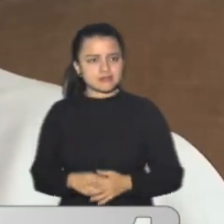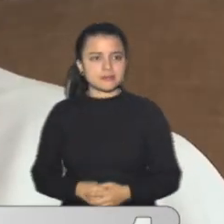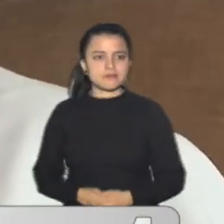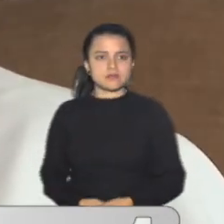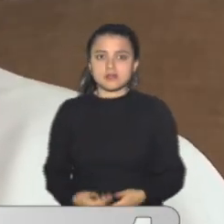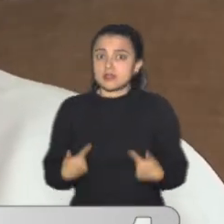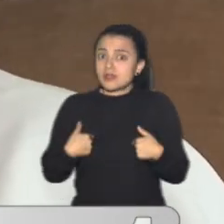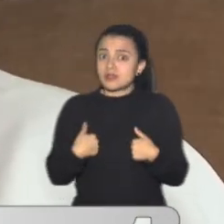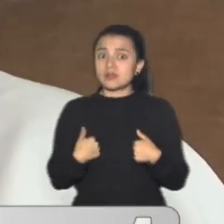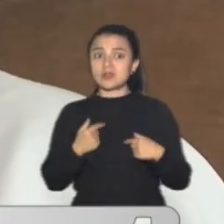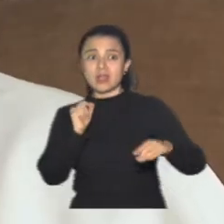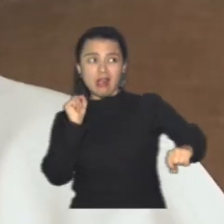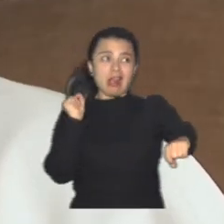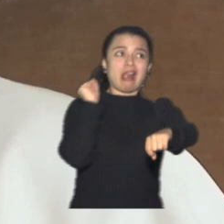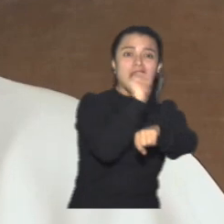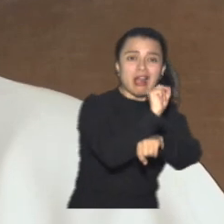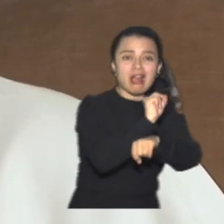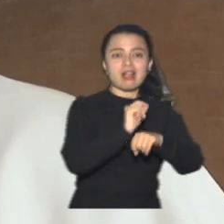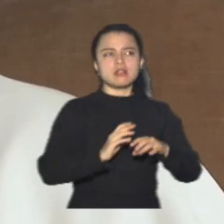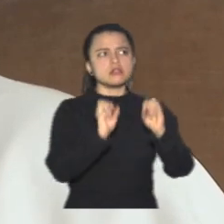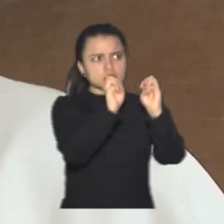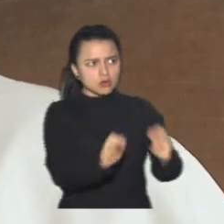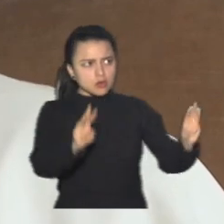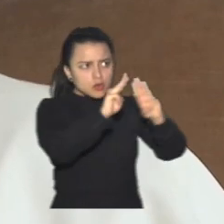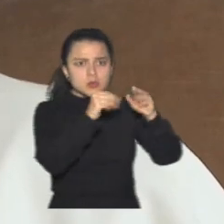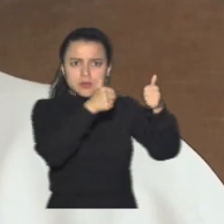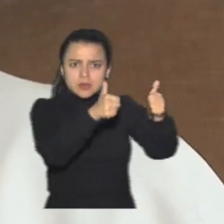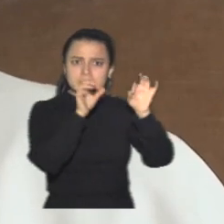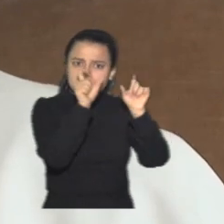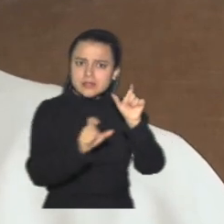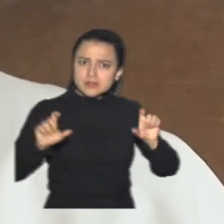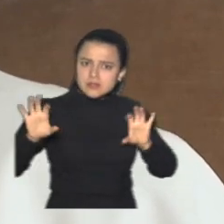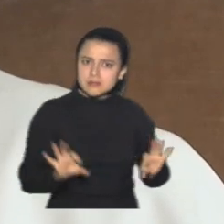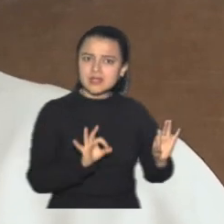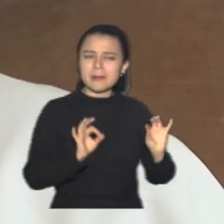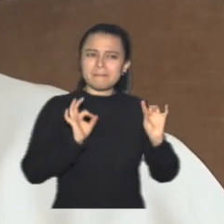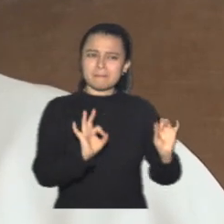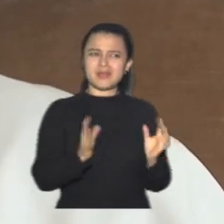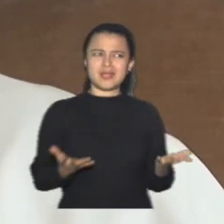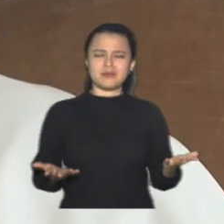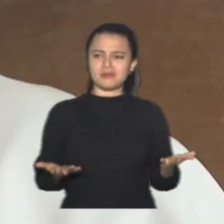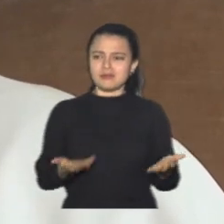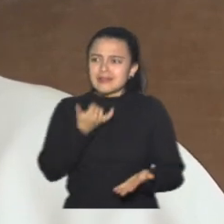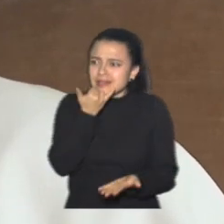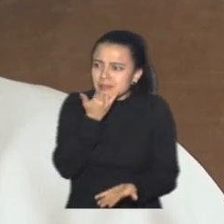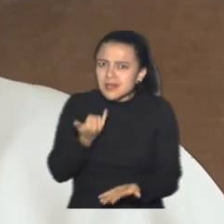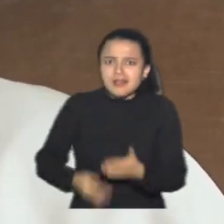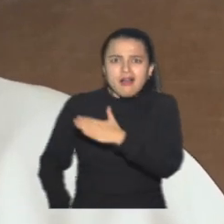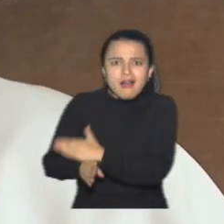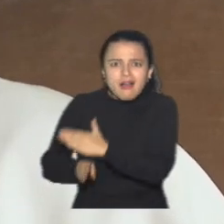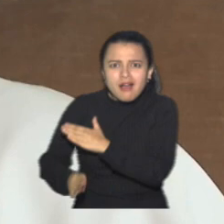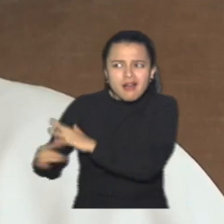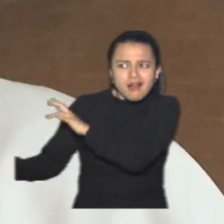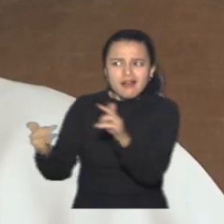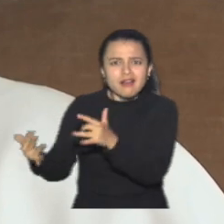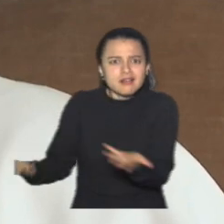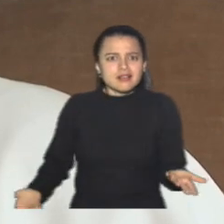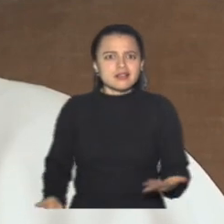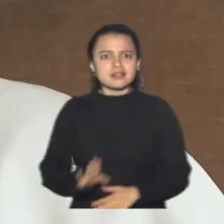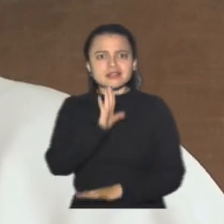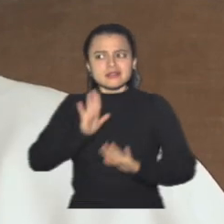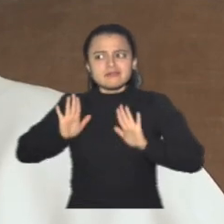quiero ofender sé que hay gente muy buena que trabaja pero en este punto no tiene poder para